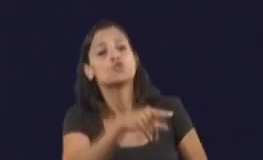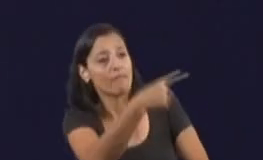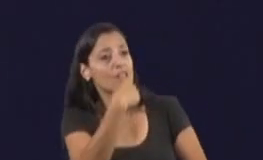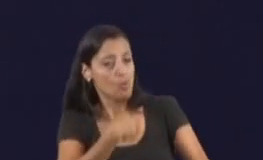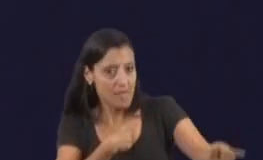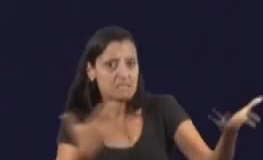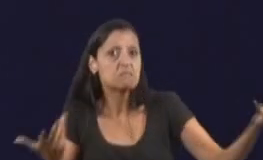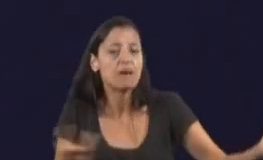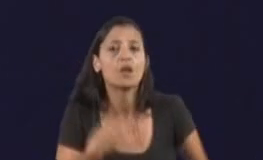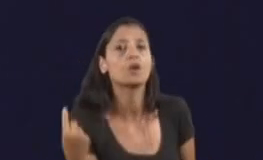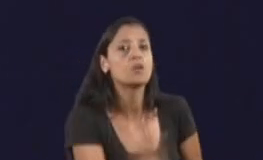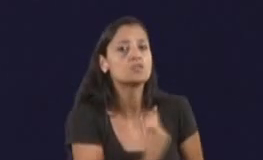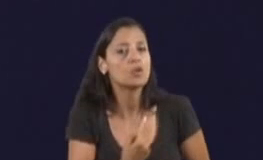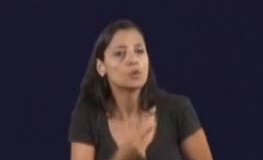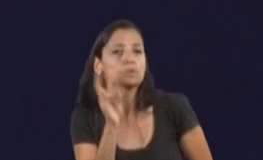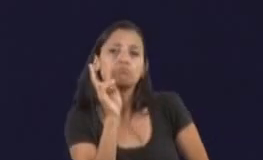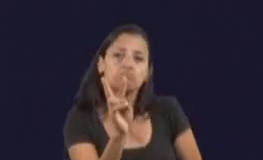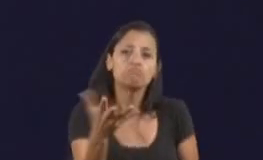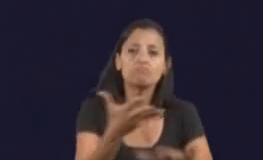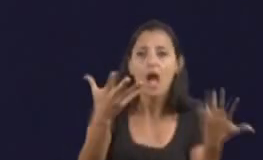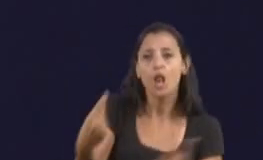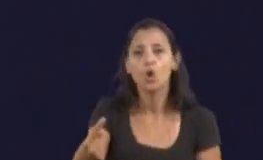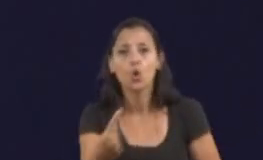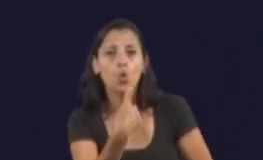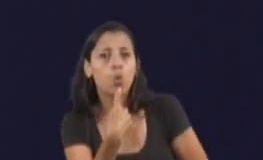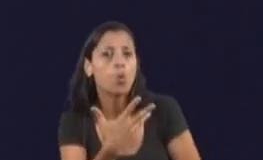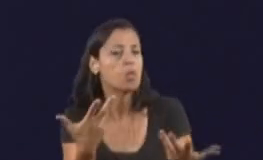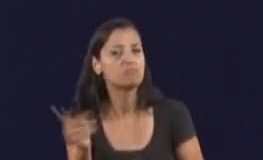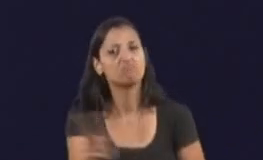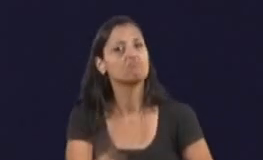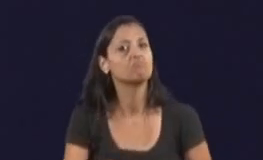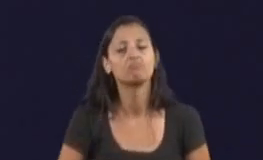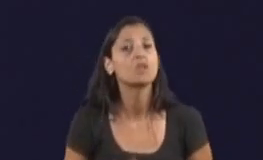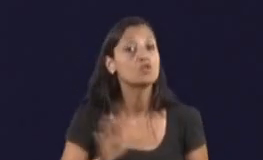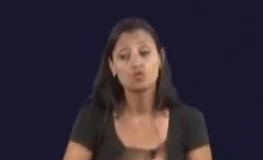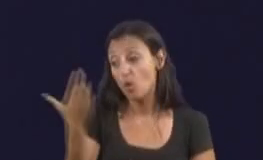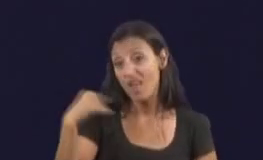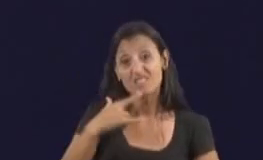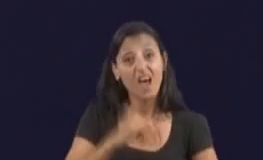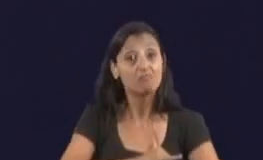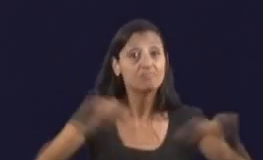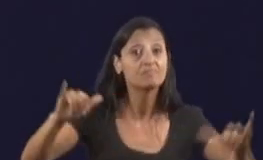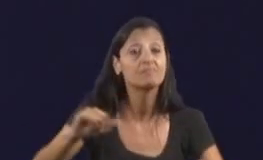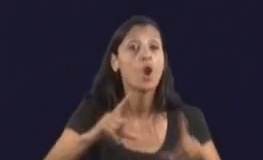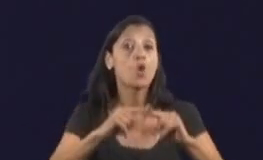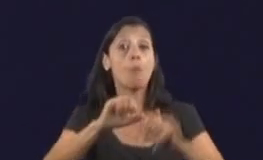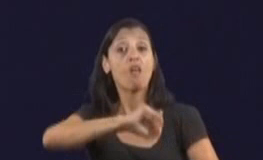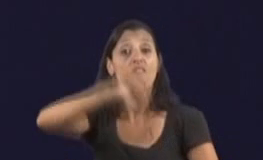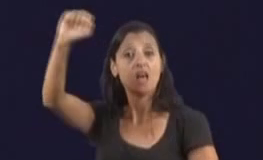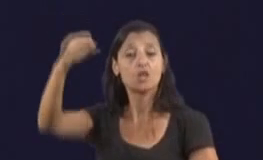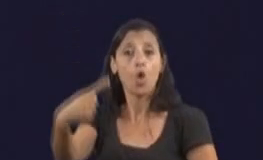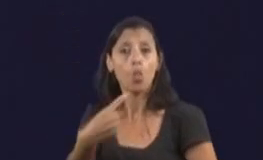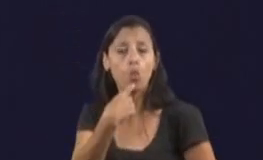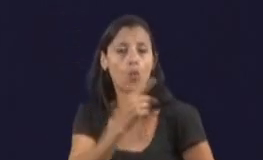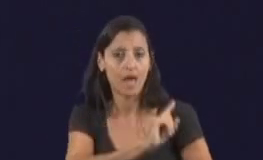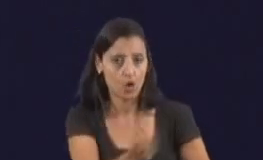no notamos ningún tipo de duda con respecto al índice. No, para nada.